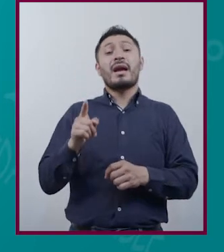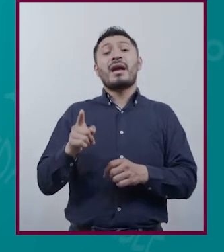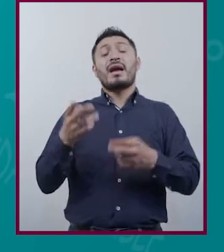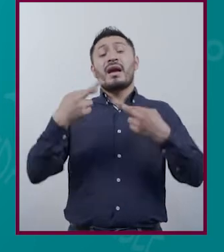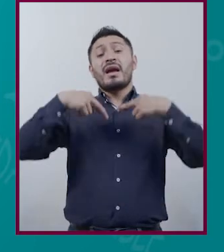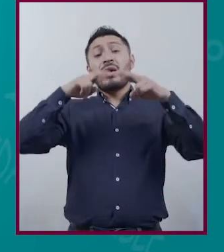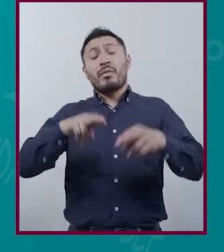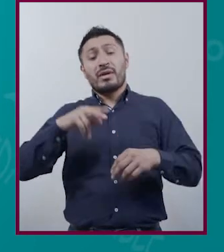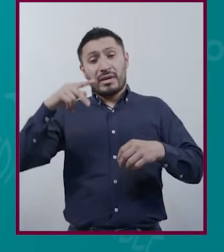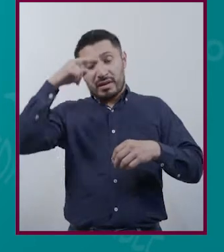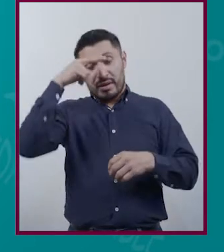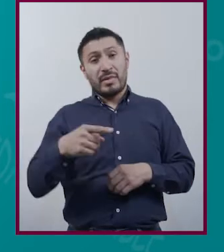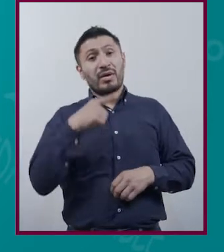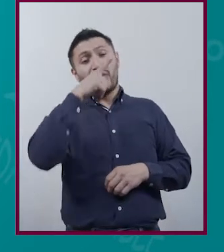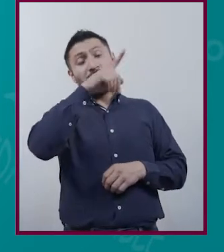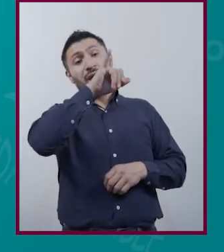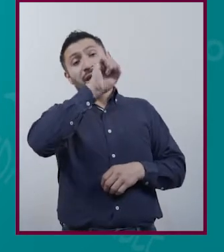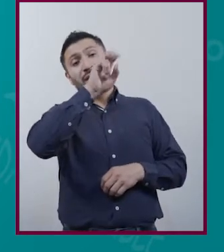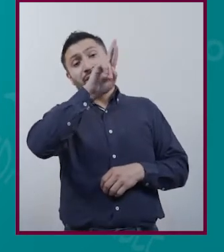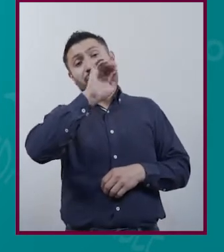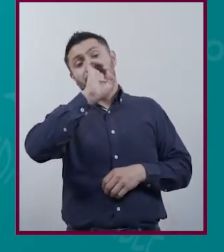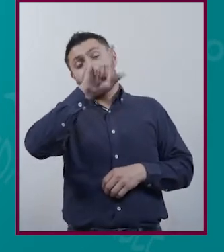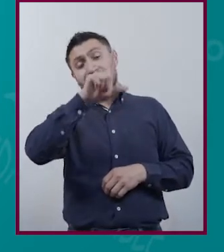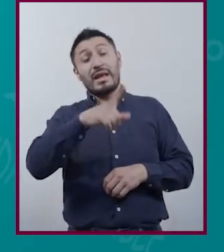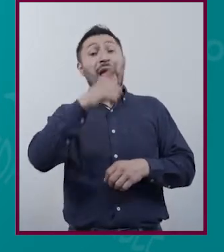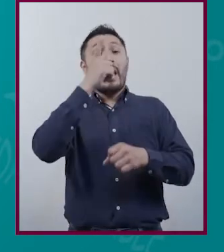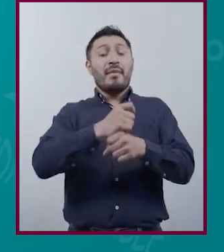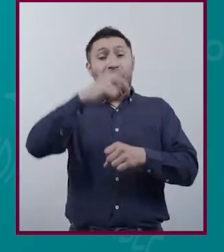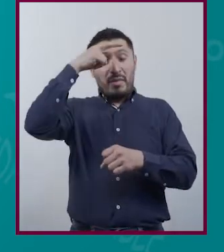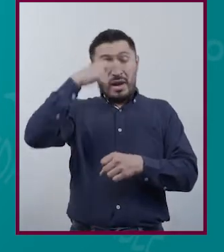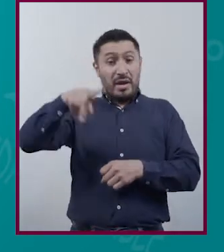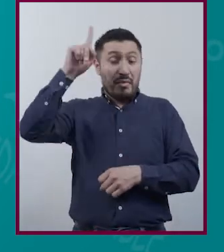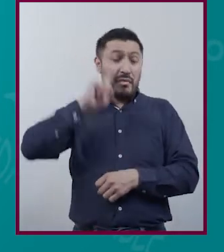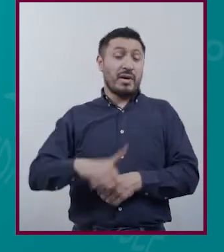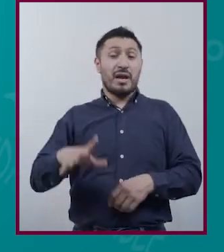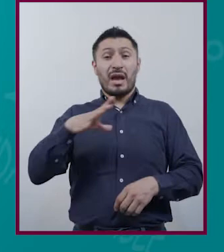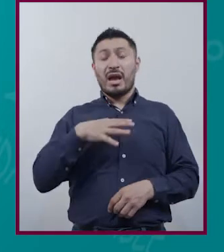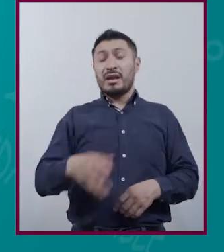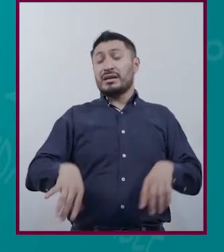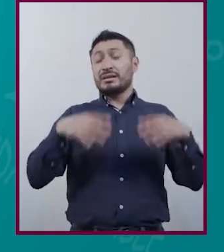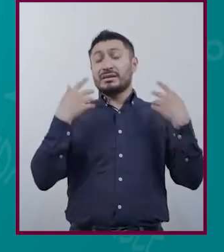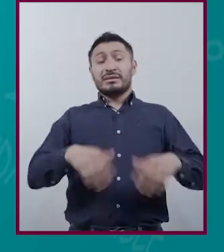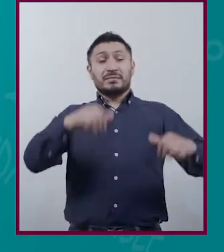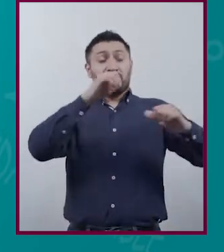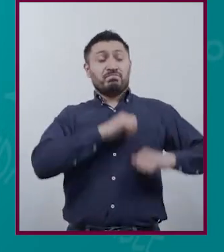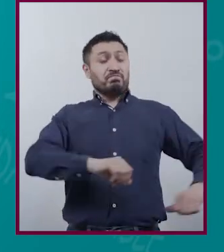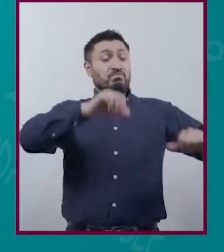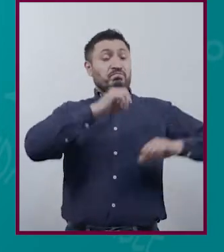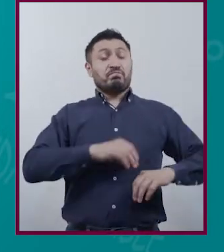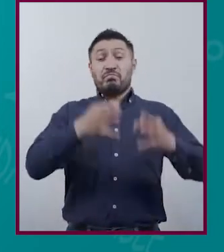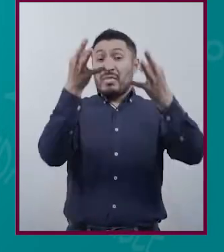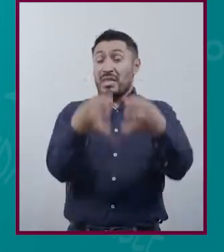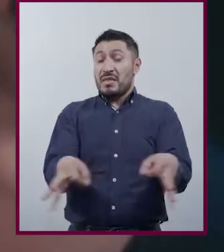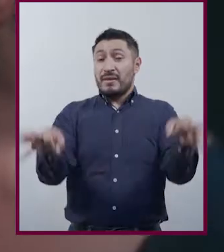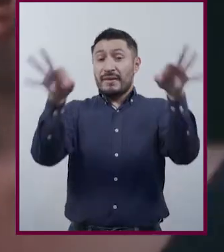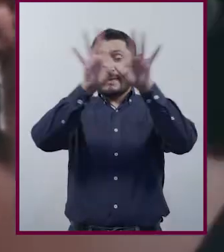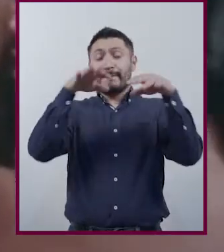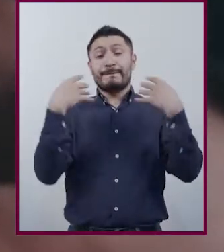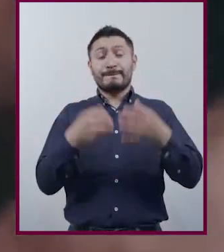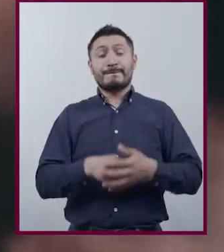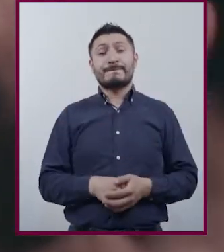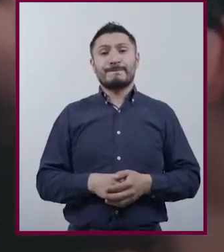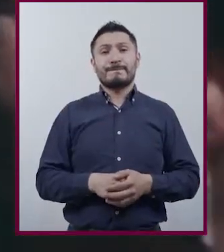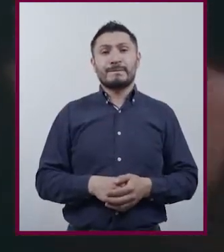de nuestro país en Israel, la primera mexicana en desempeñar un cargo diplomático así de importante. Que